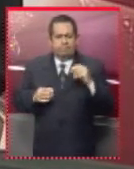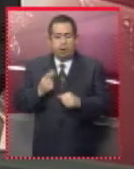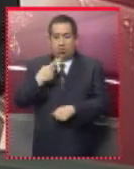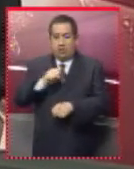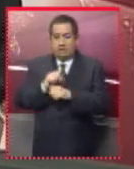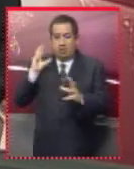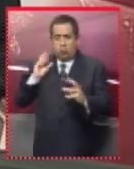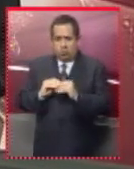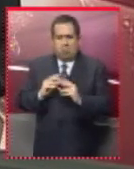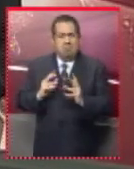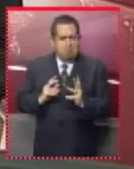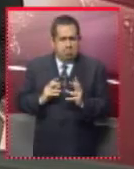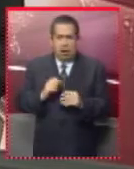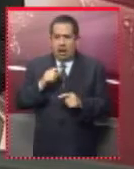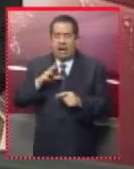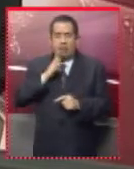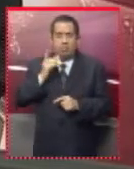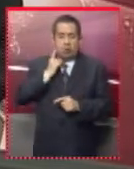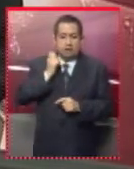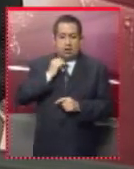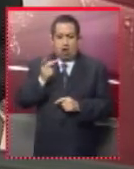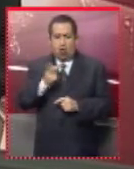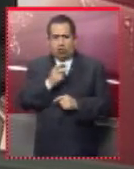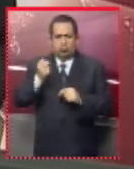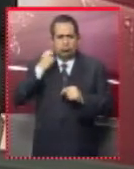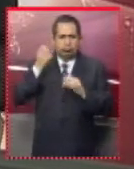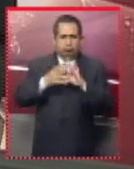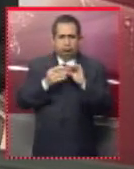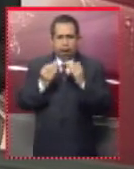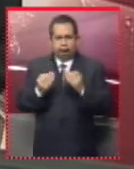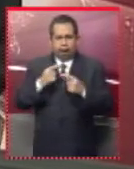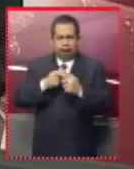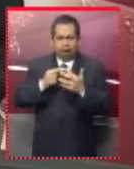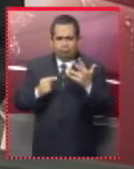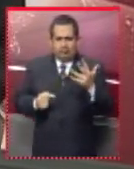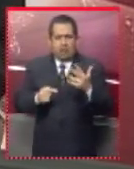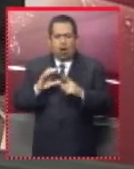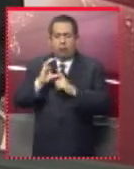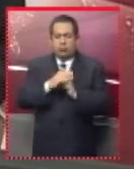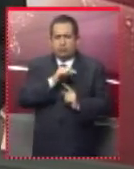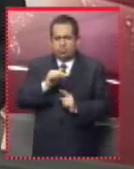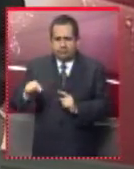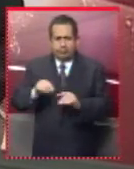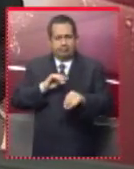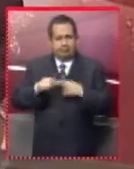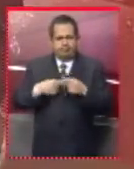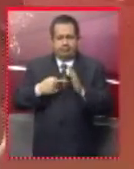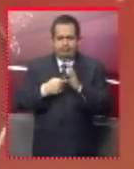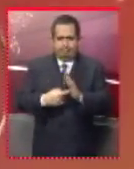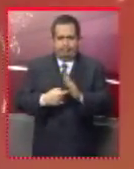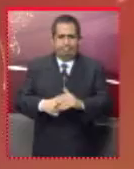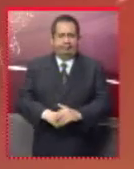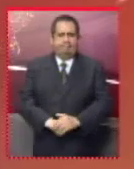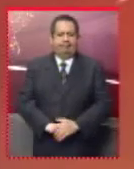semana hubo comparecencias en ambas cámaras. Le tenemos todos los detalles y por supuesto el trabajo en comisiones. Comenzamos.